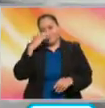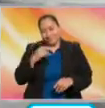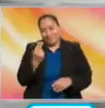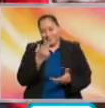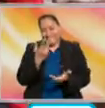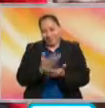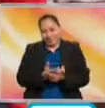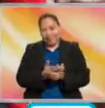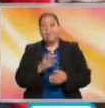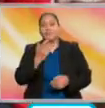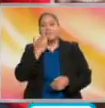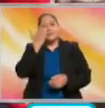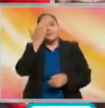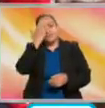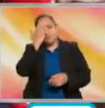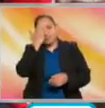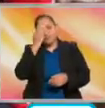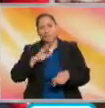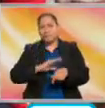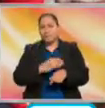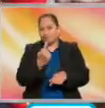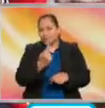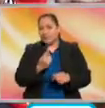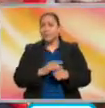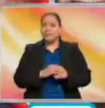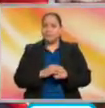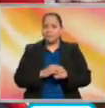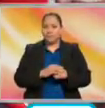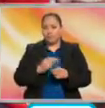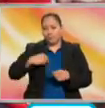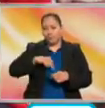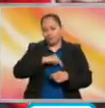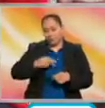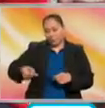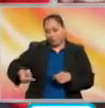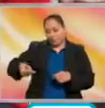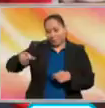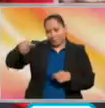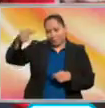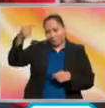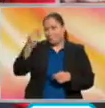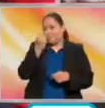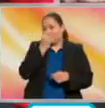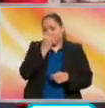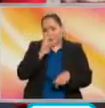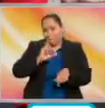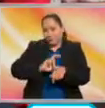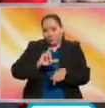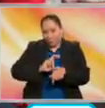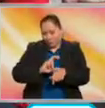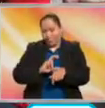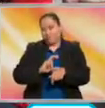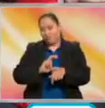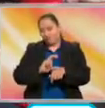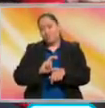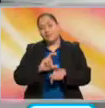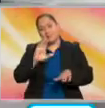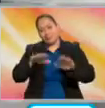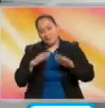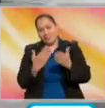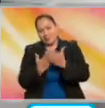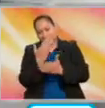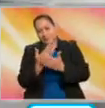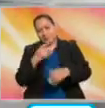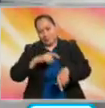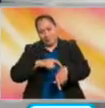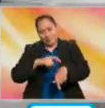Queremos conocer, porque hemos crecido comiendo esto normalmente en las mañanas, ¿no sé